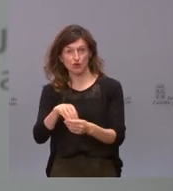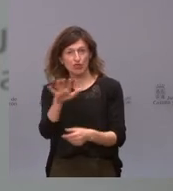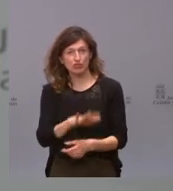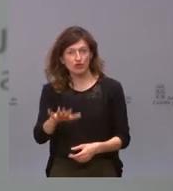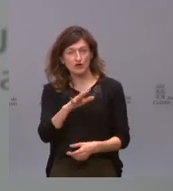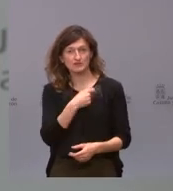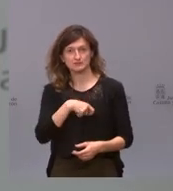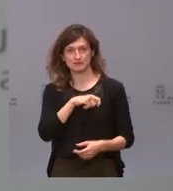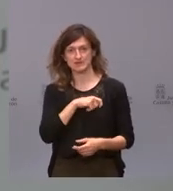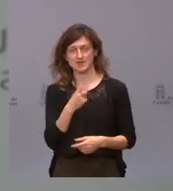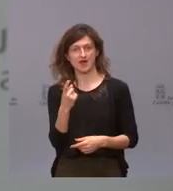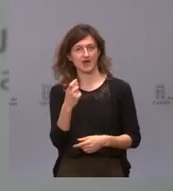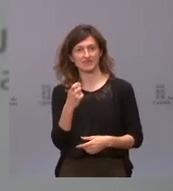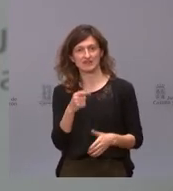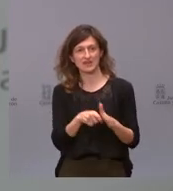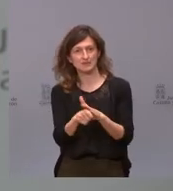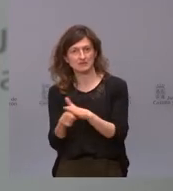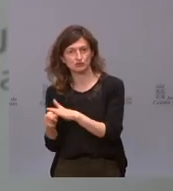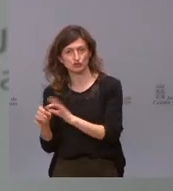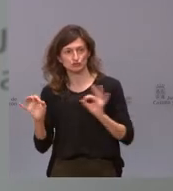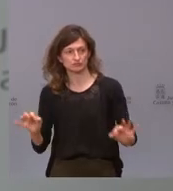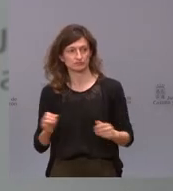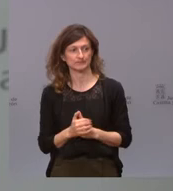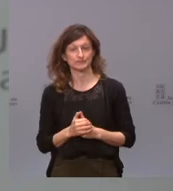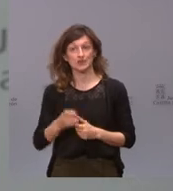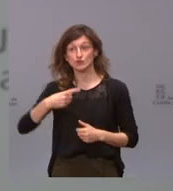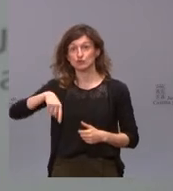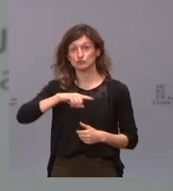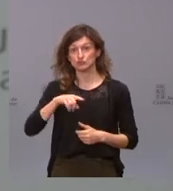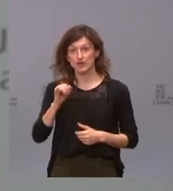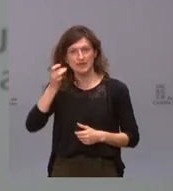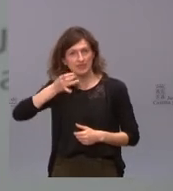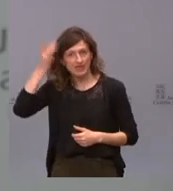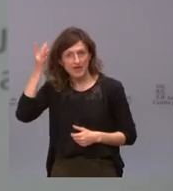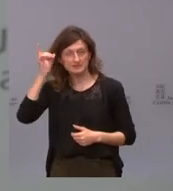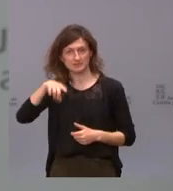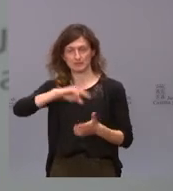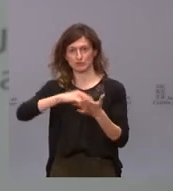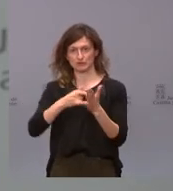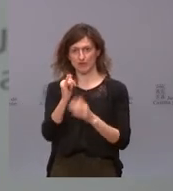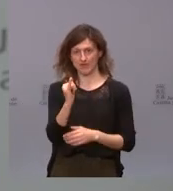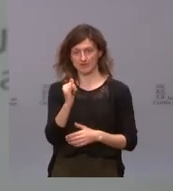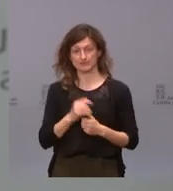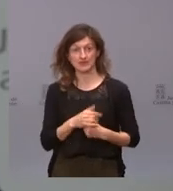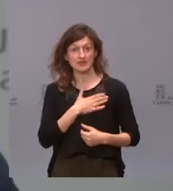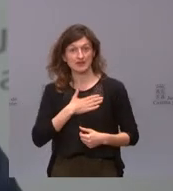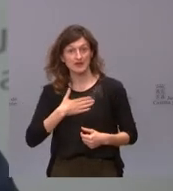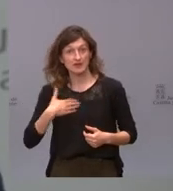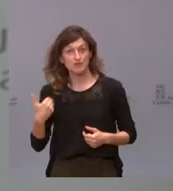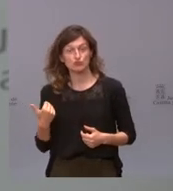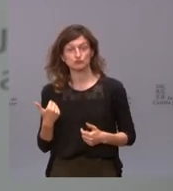que necesitan inversiones y nosotros tenemos ideas y proyectos y lo que queremos es